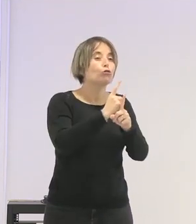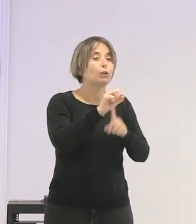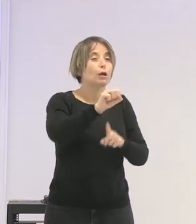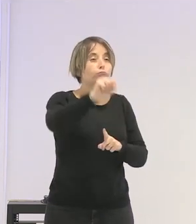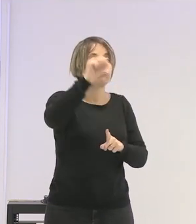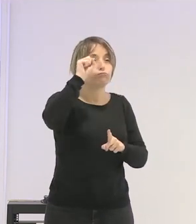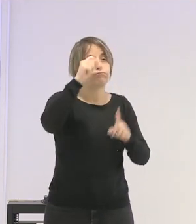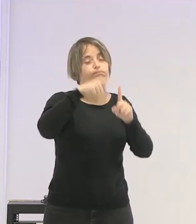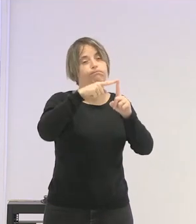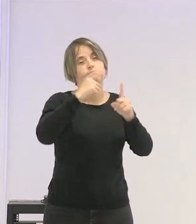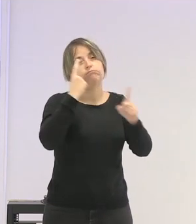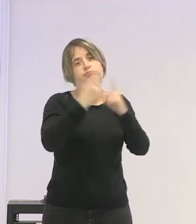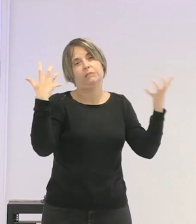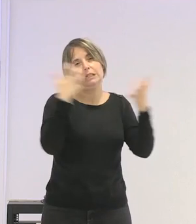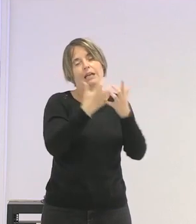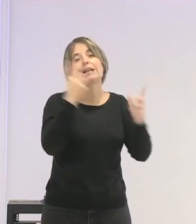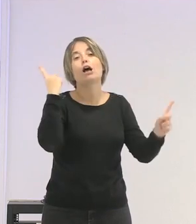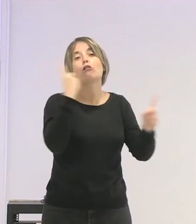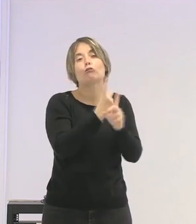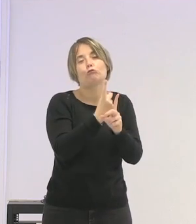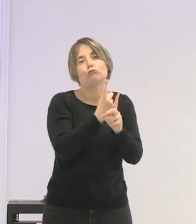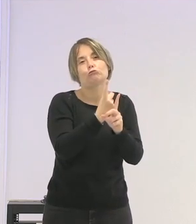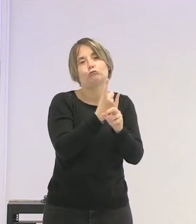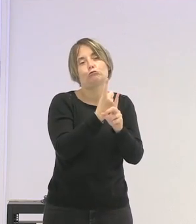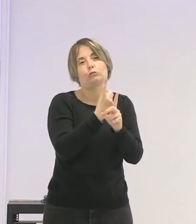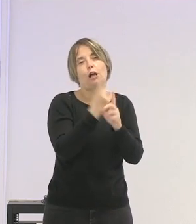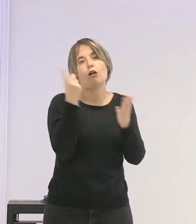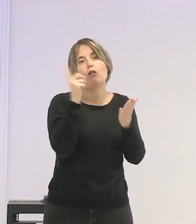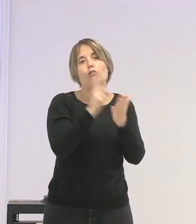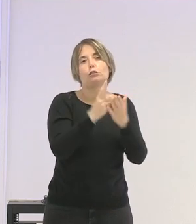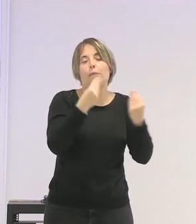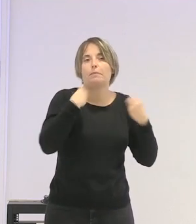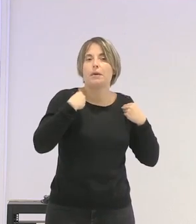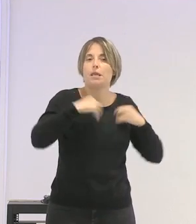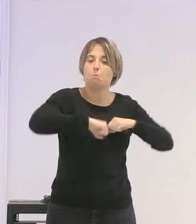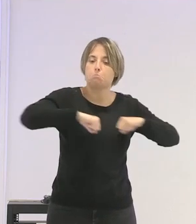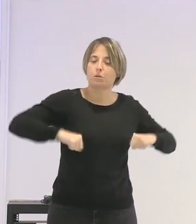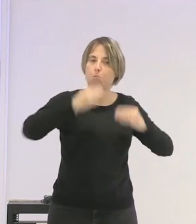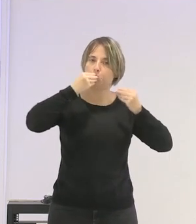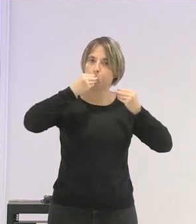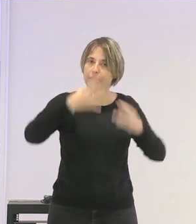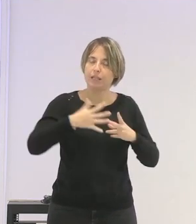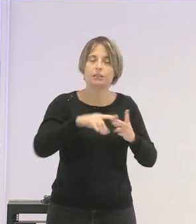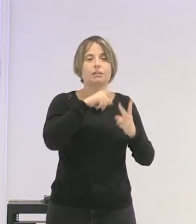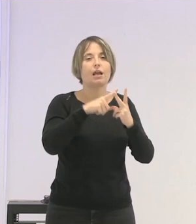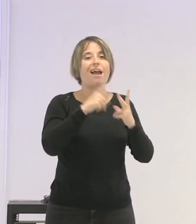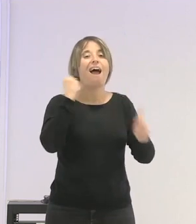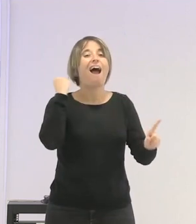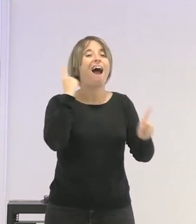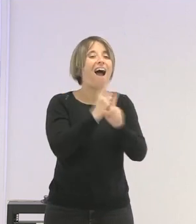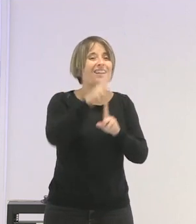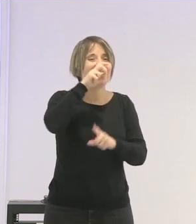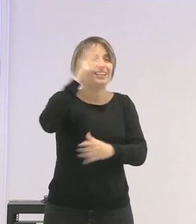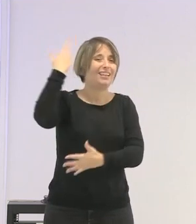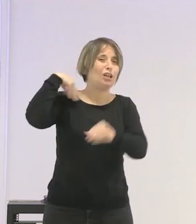Contra la guerra, contra las posibilidades de tener una vida en condiciones. También tiene que ser anticonservadora,